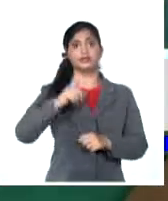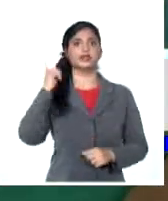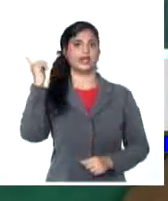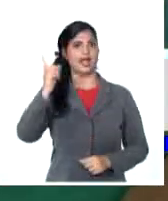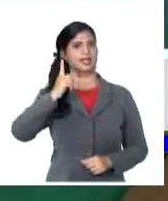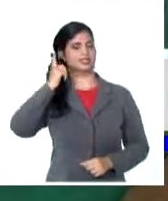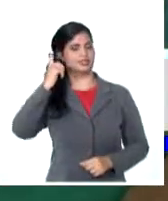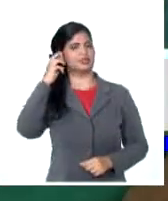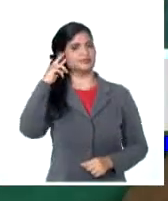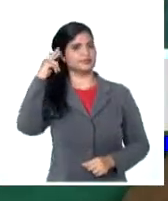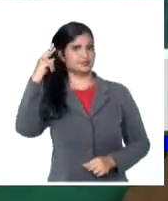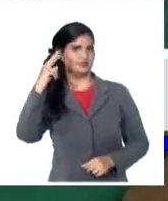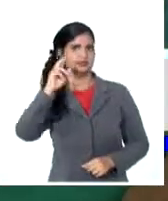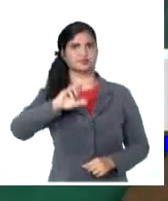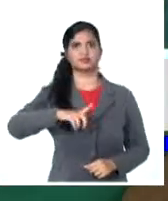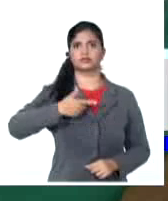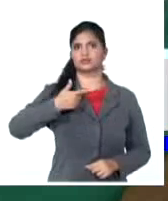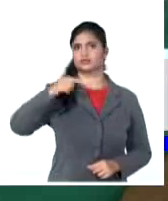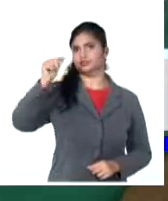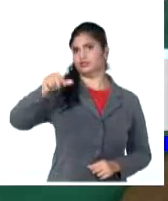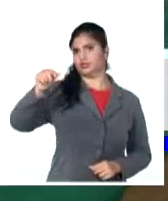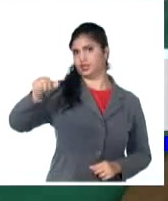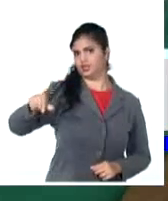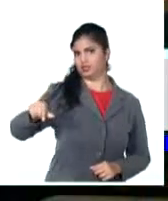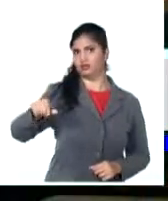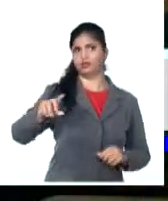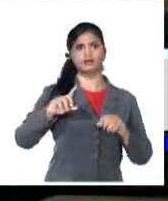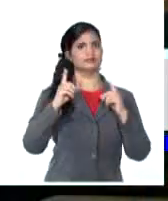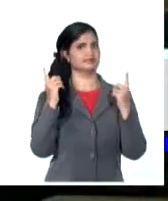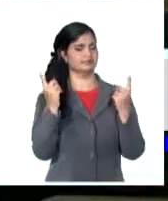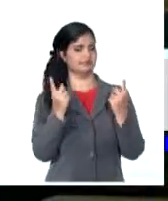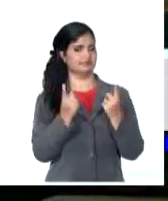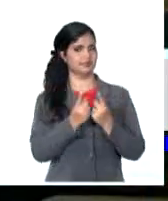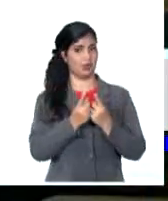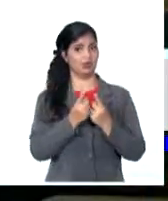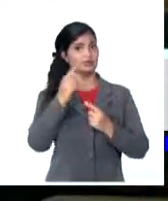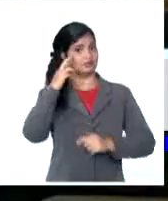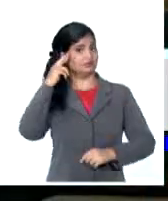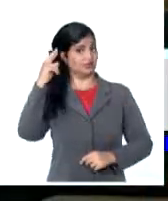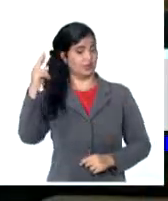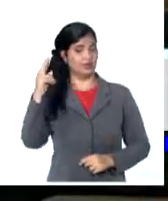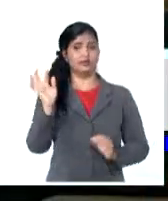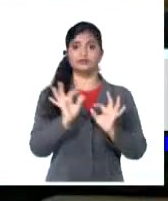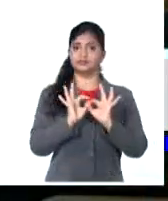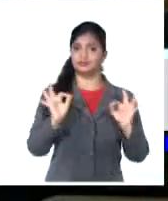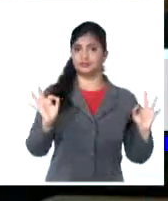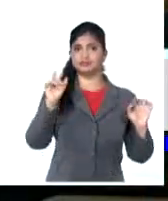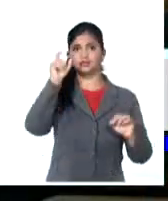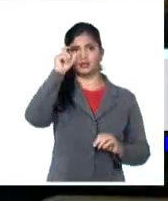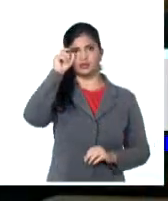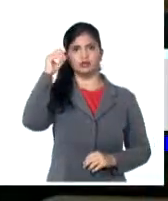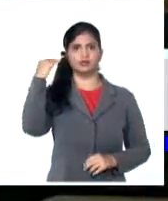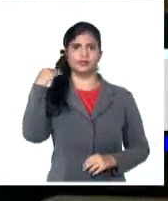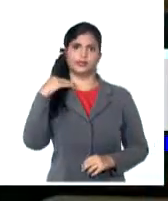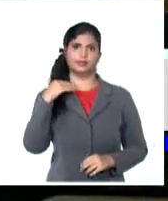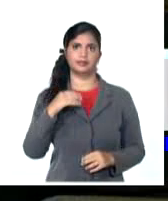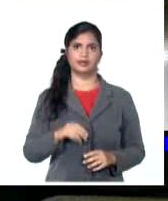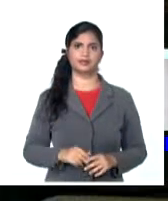dedicaron a artistas creadoras cubanas, en el que se evocó el legado imprescindible de Vilma Espín.